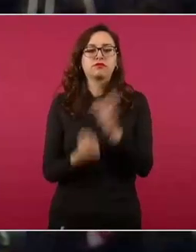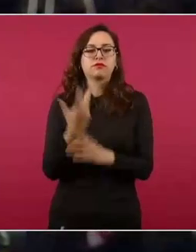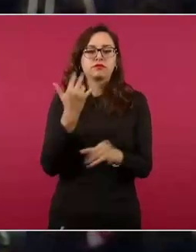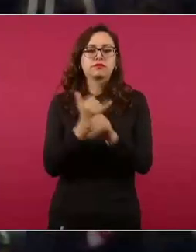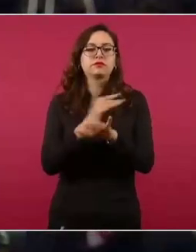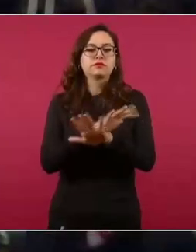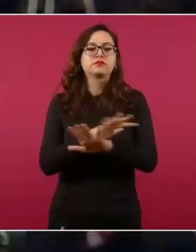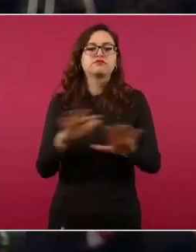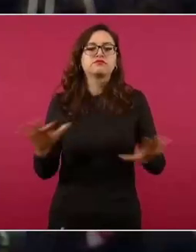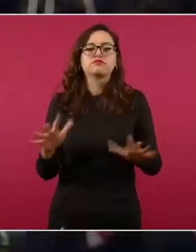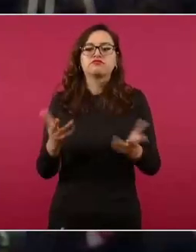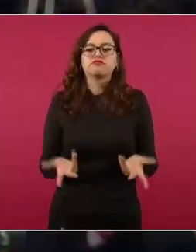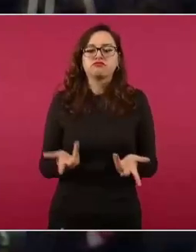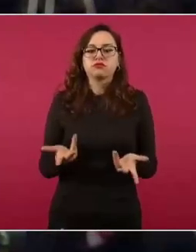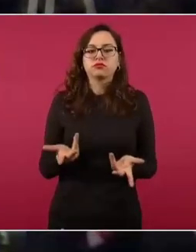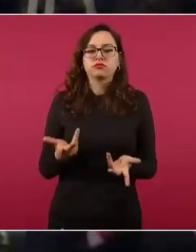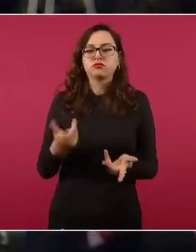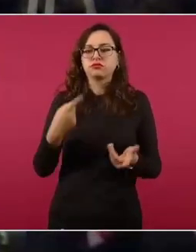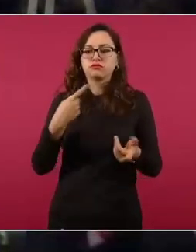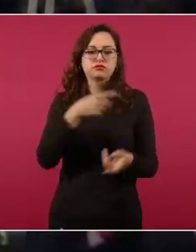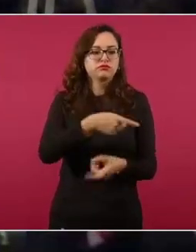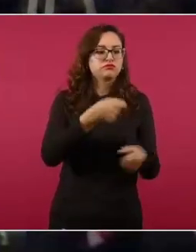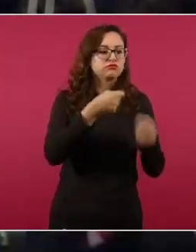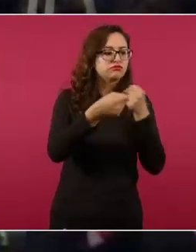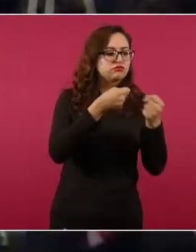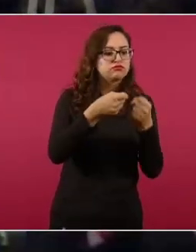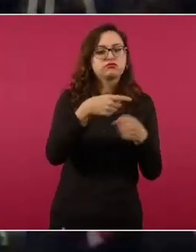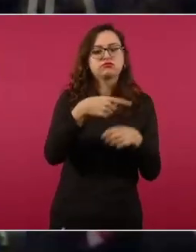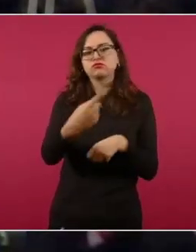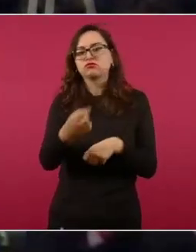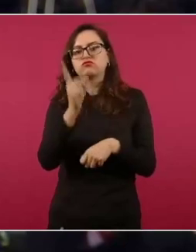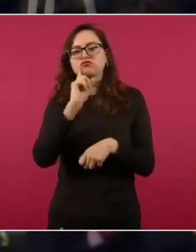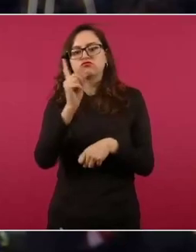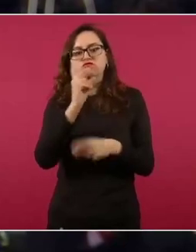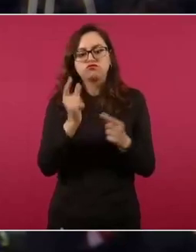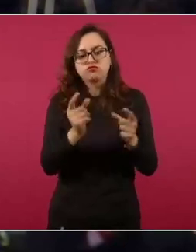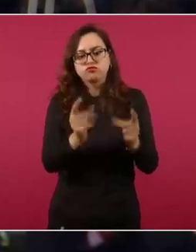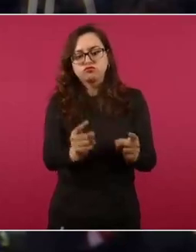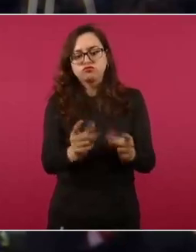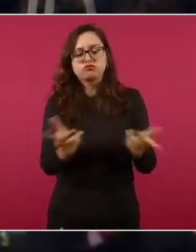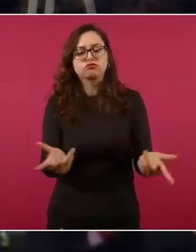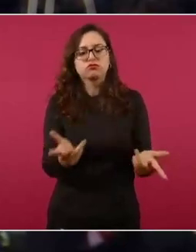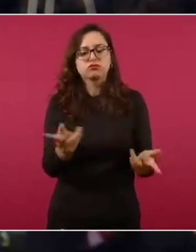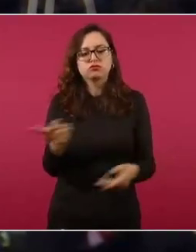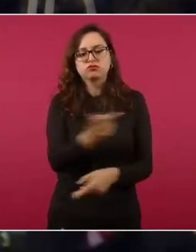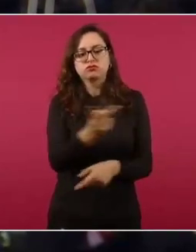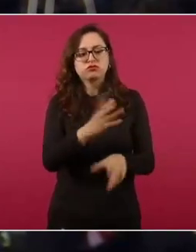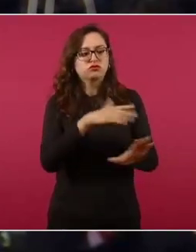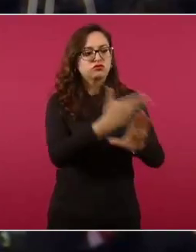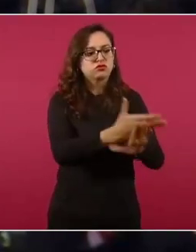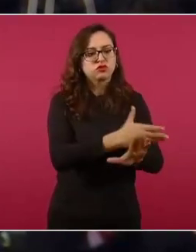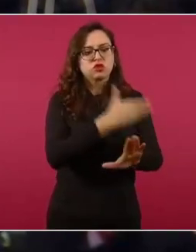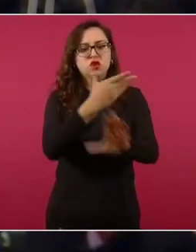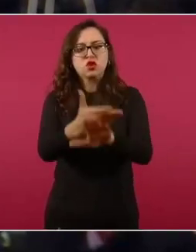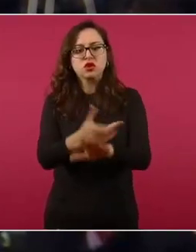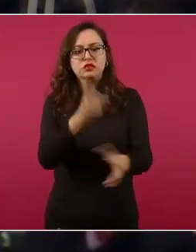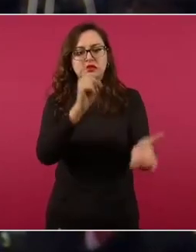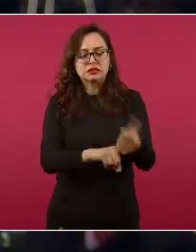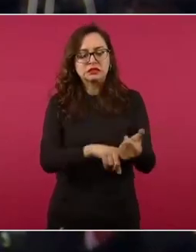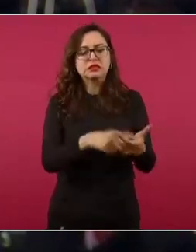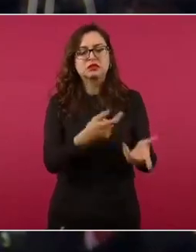información acerca de que un opinador, un reportero y un activista pues habrían sido infectados sus dispositivos móviles con el